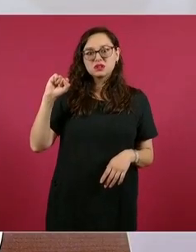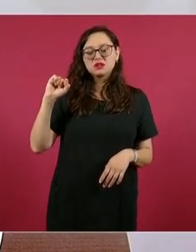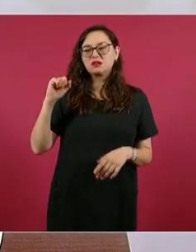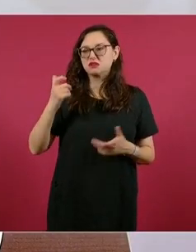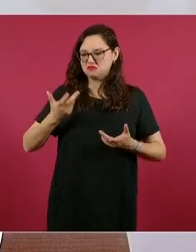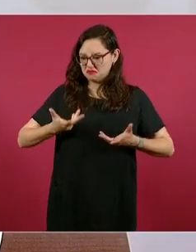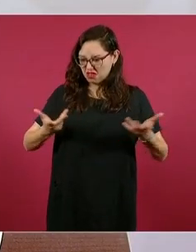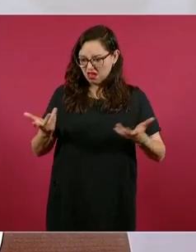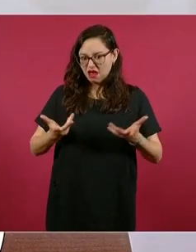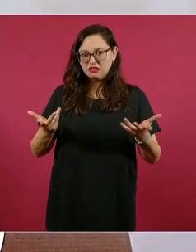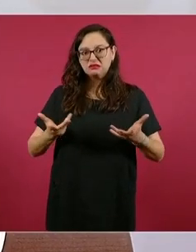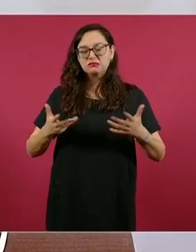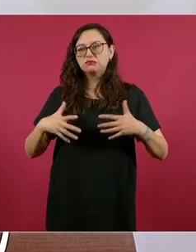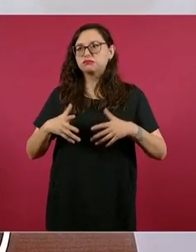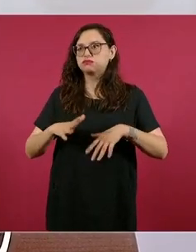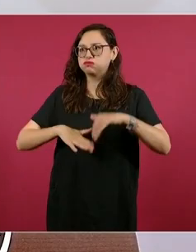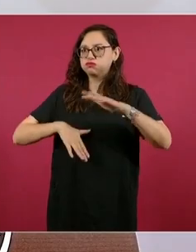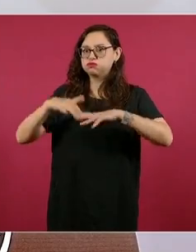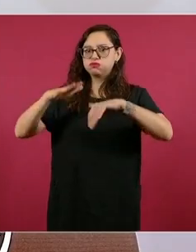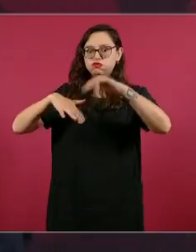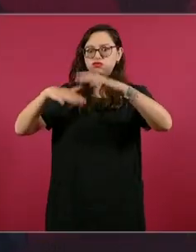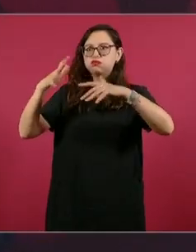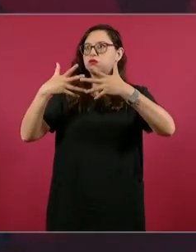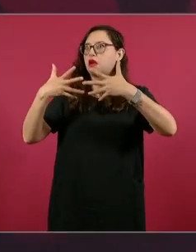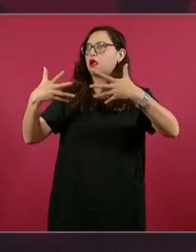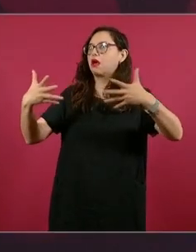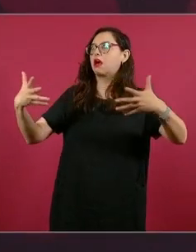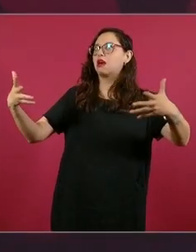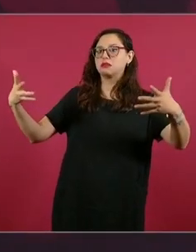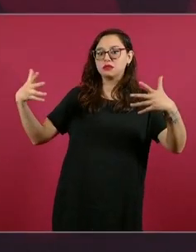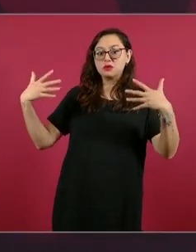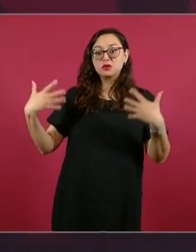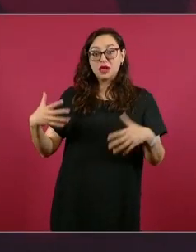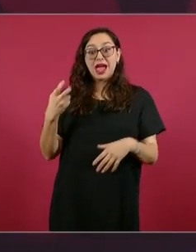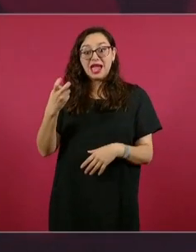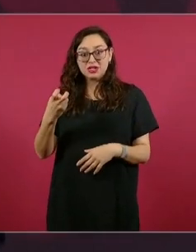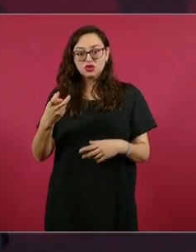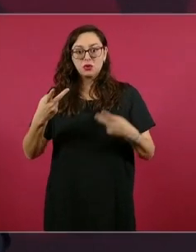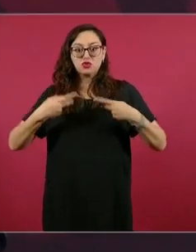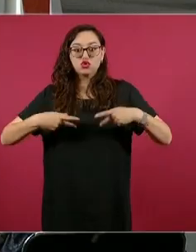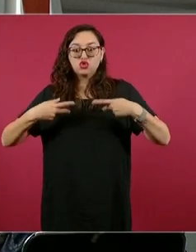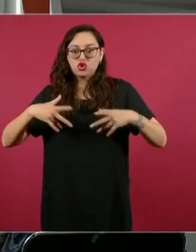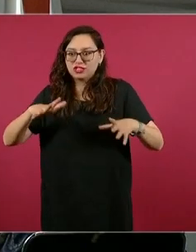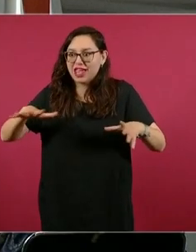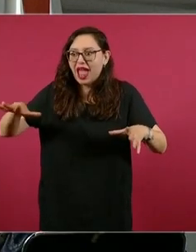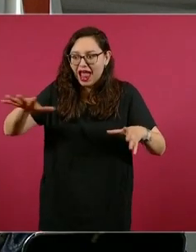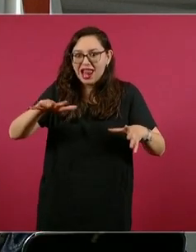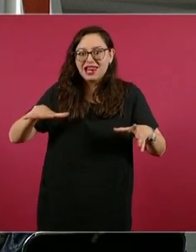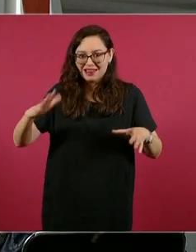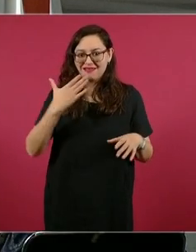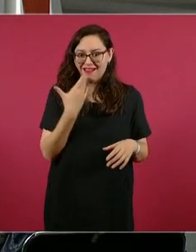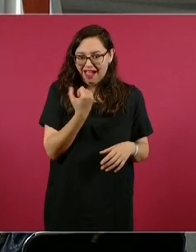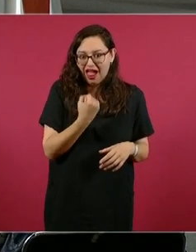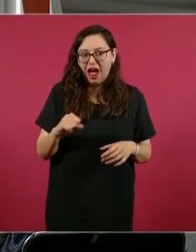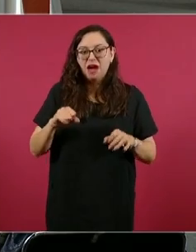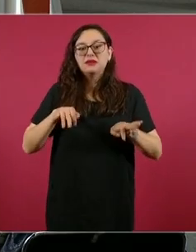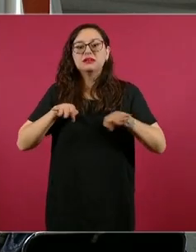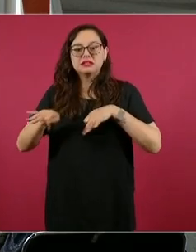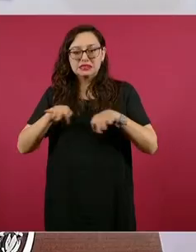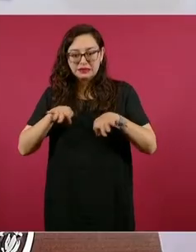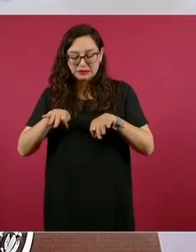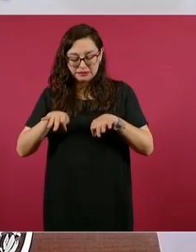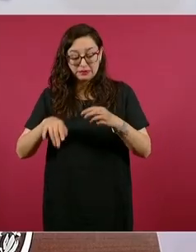mexicanos hacen las grandes obras. Entonces, ese es el sector social. Sí, señor. Luego está la